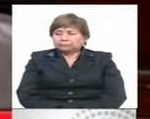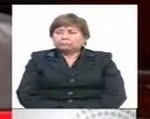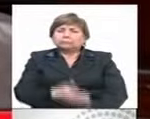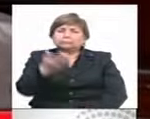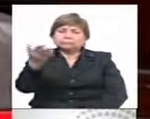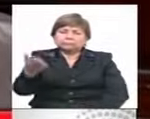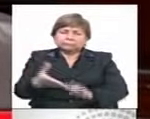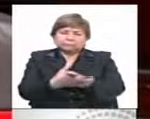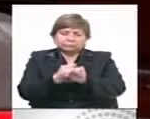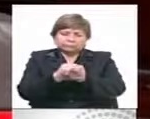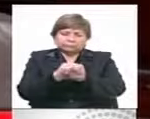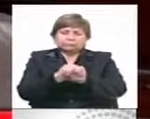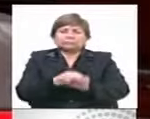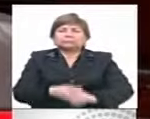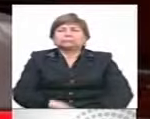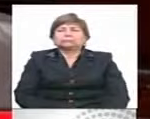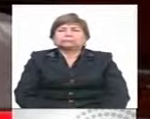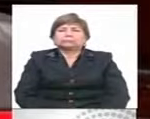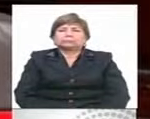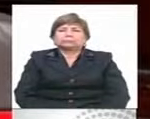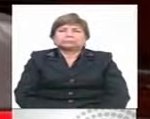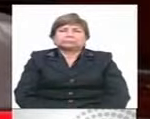Queridos hermanos,